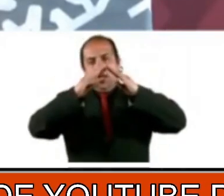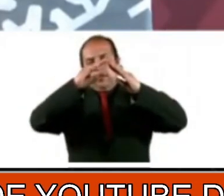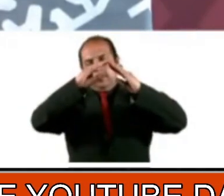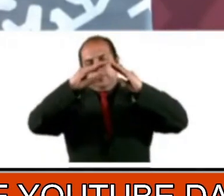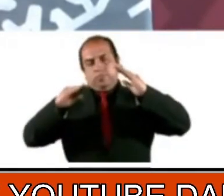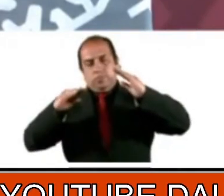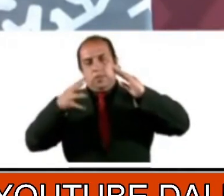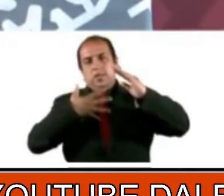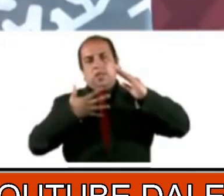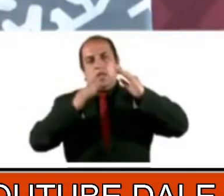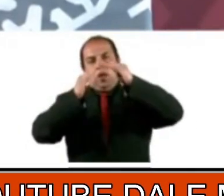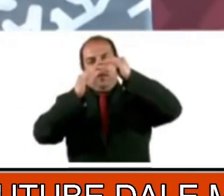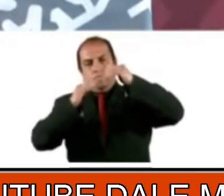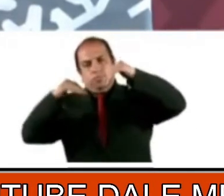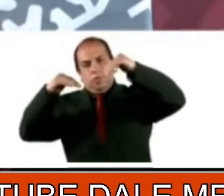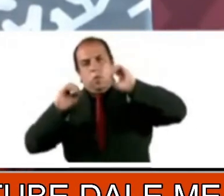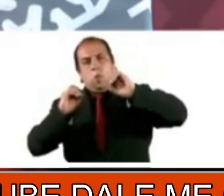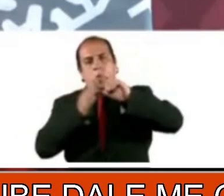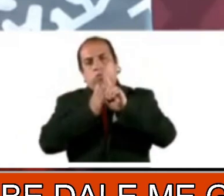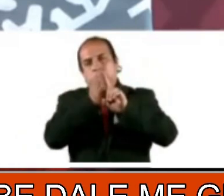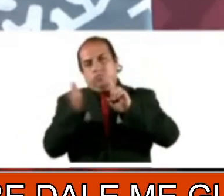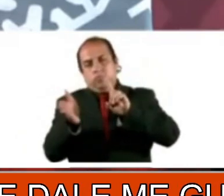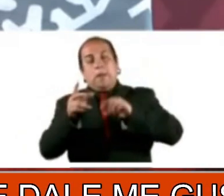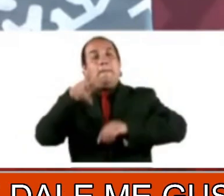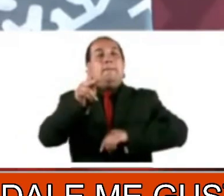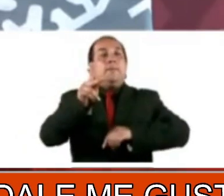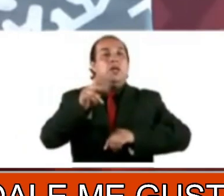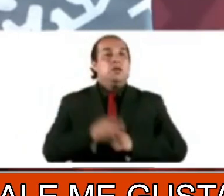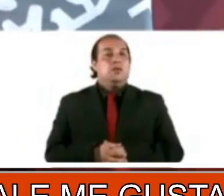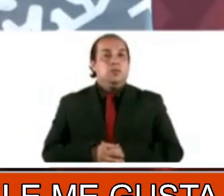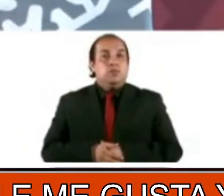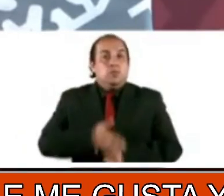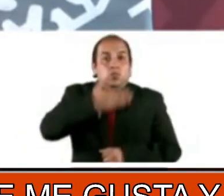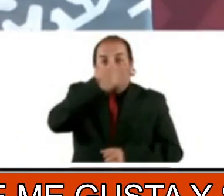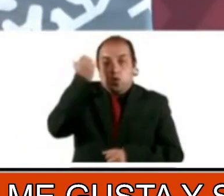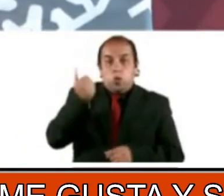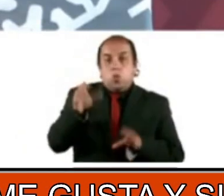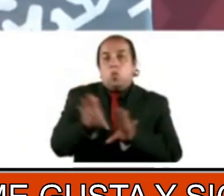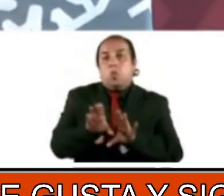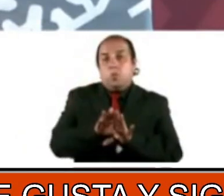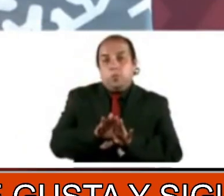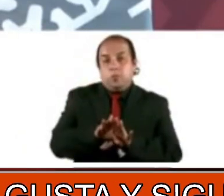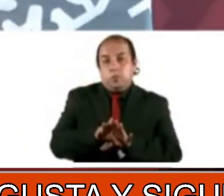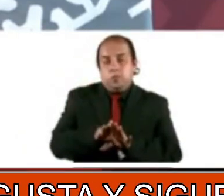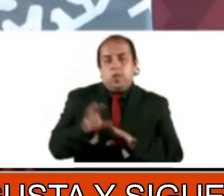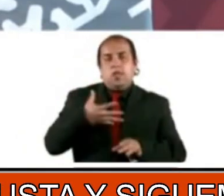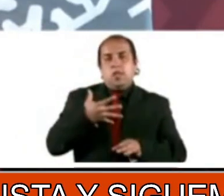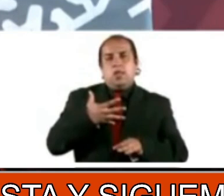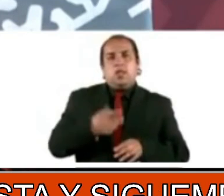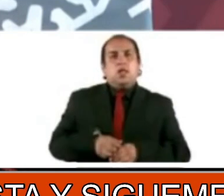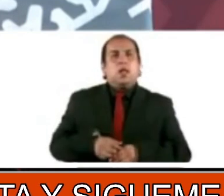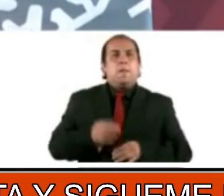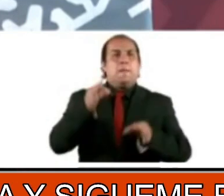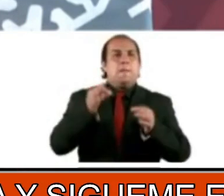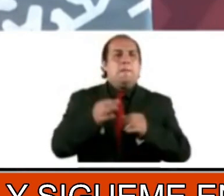una deflexión, una desviación, pero eso no nos permite saber cómo están las varillas, cómo